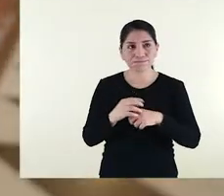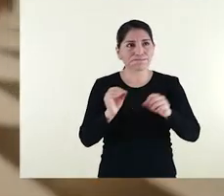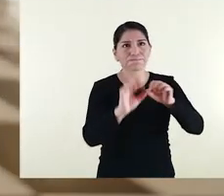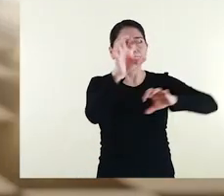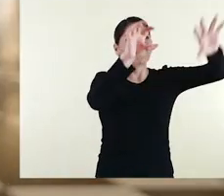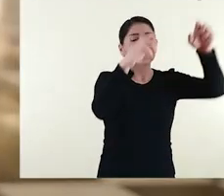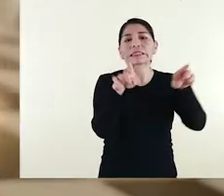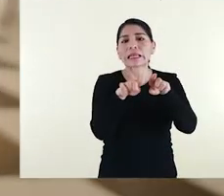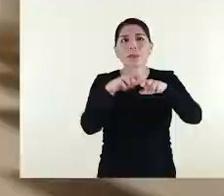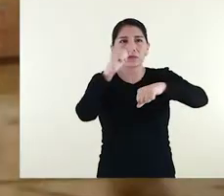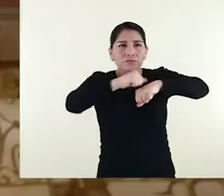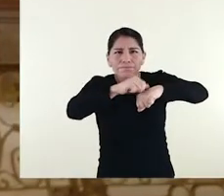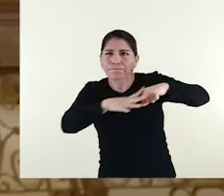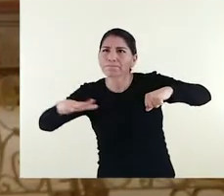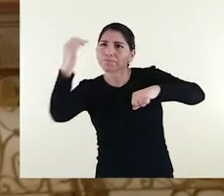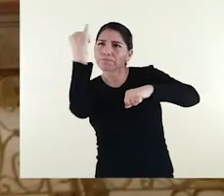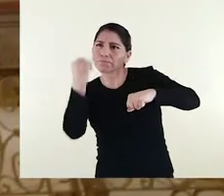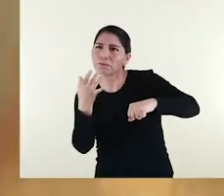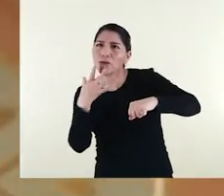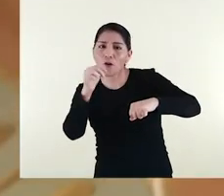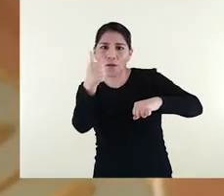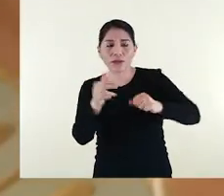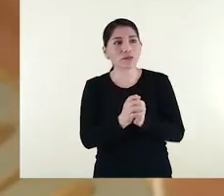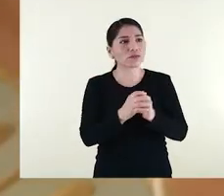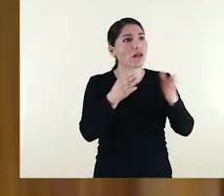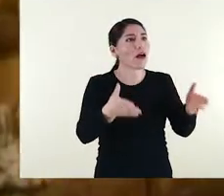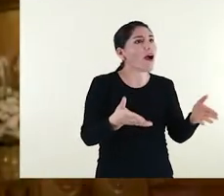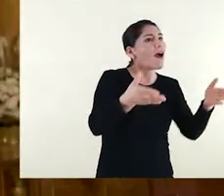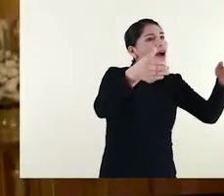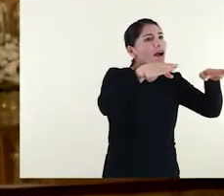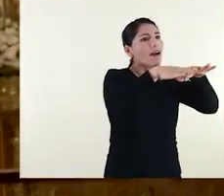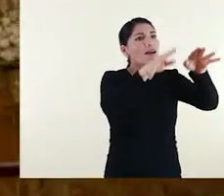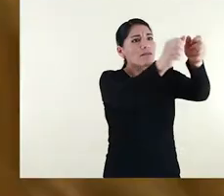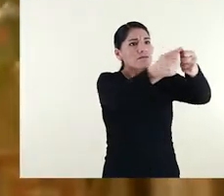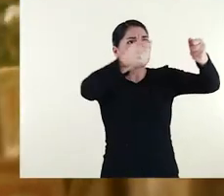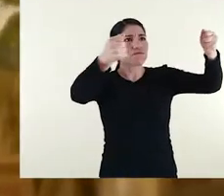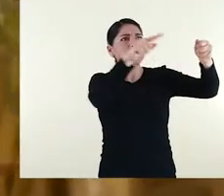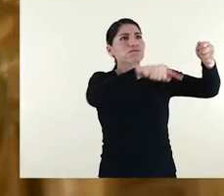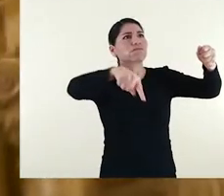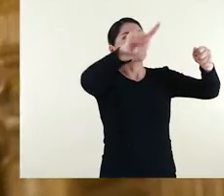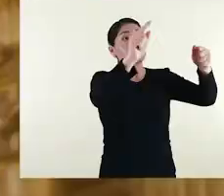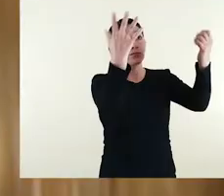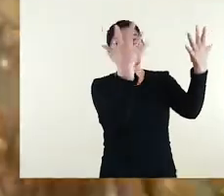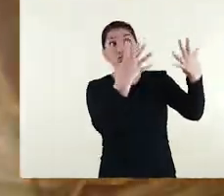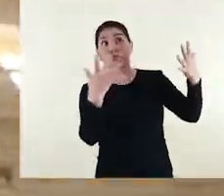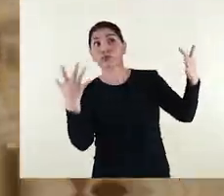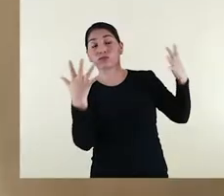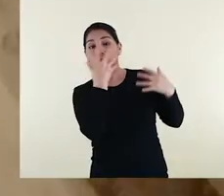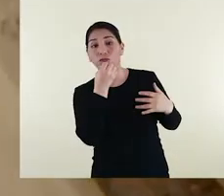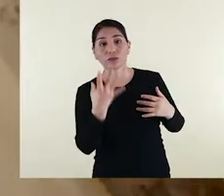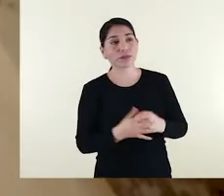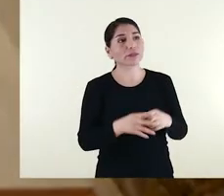lienzo y azulejos sevillanos. Los retablos dorados, barroquísimos en su ornamentación, son un lujo y una belleza de